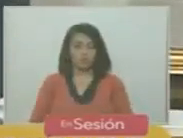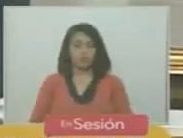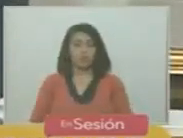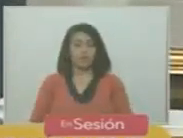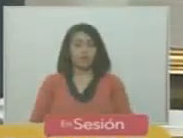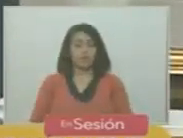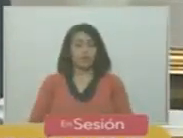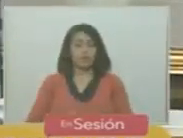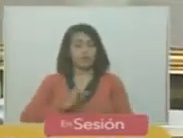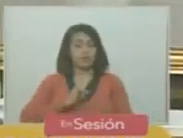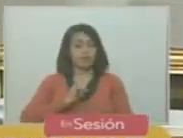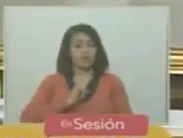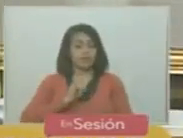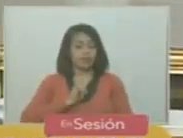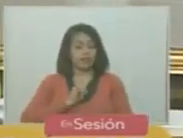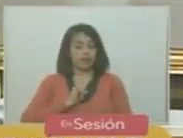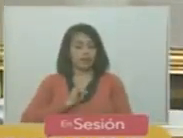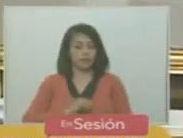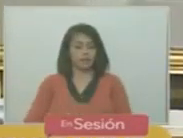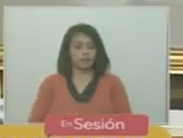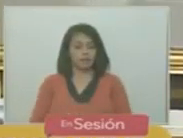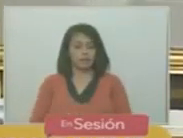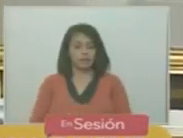lo identitario,